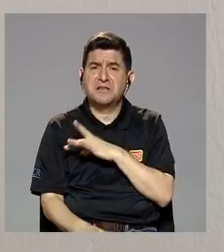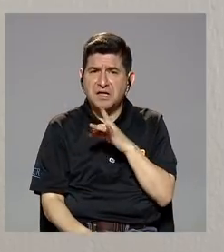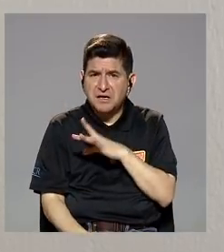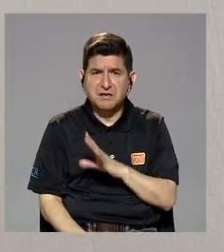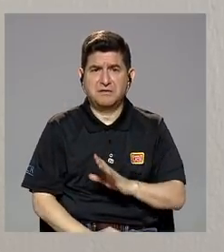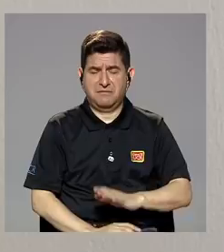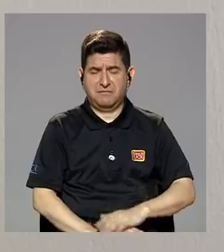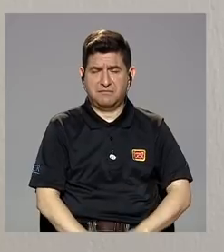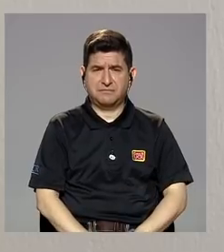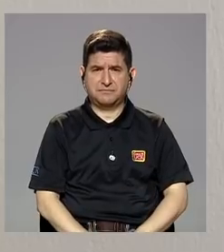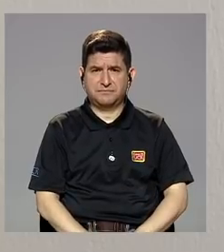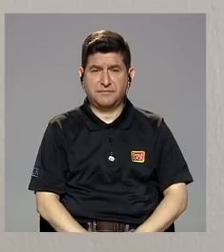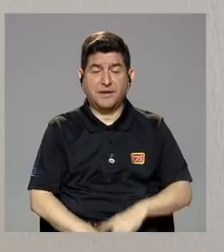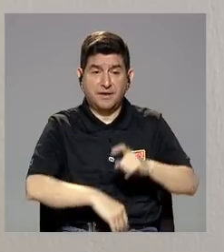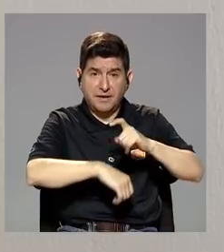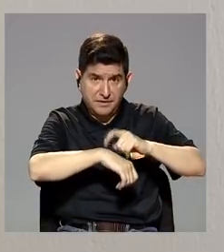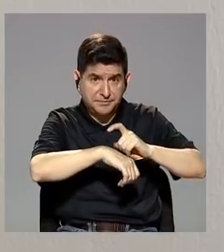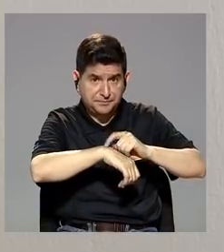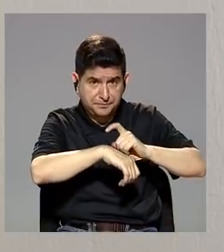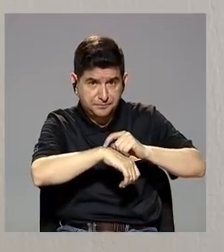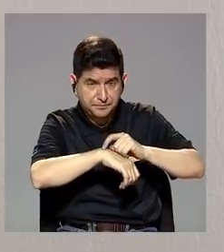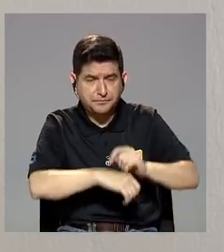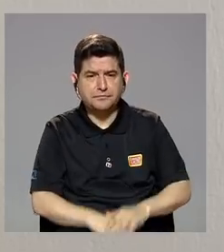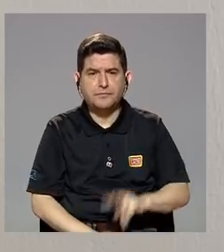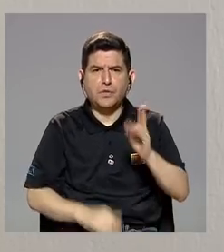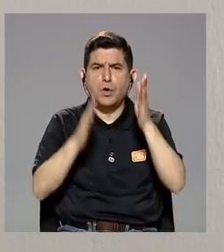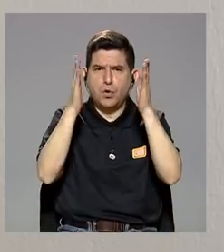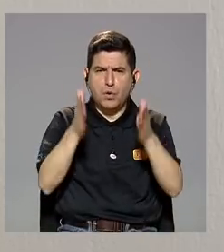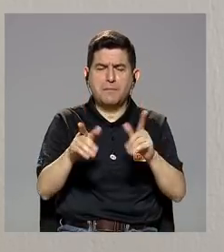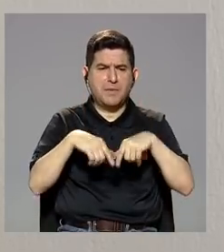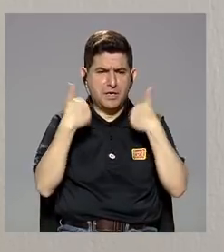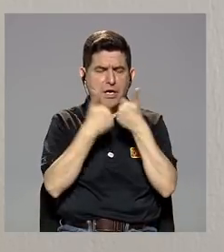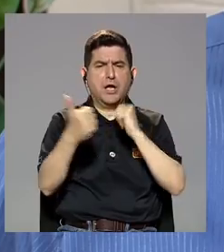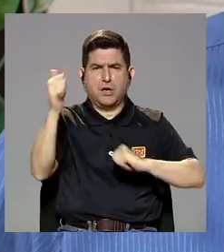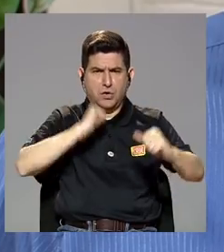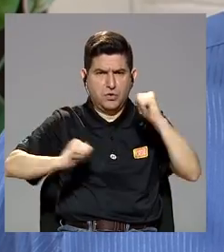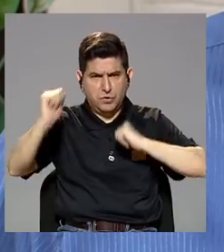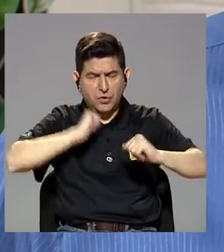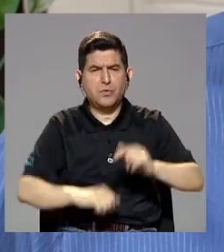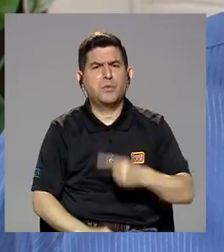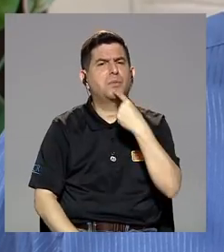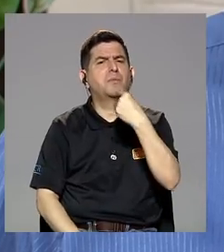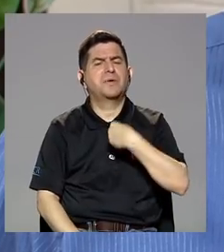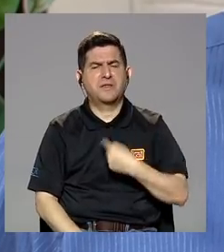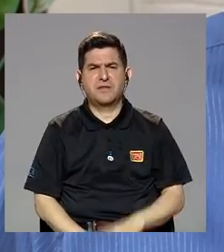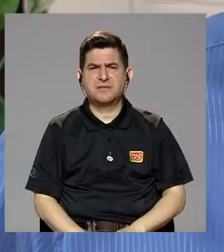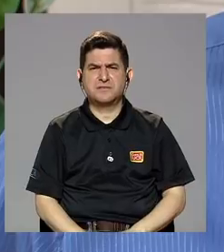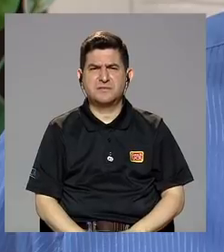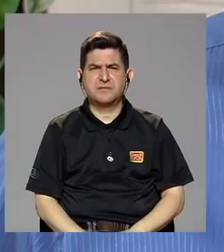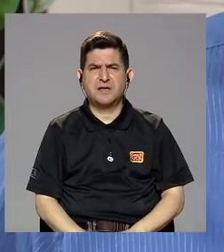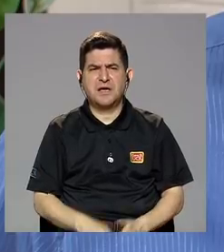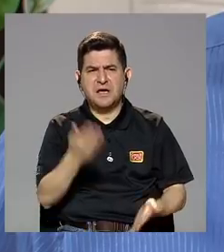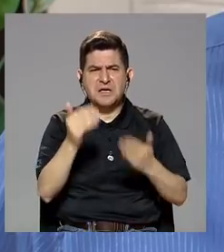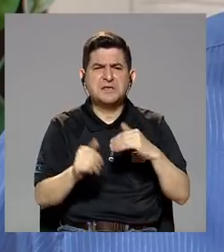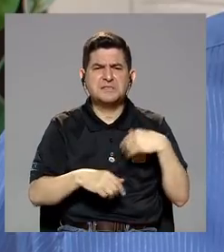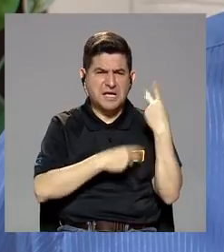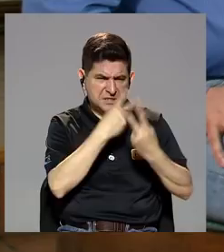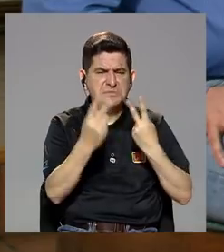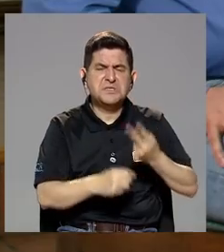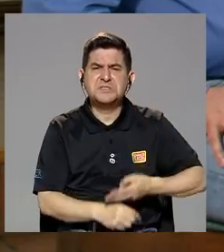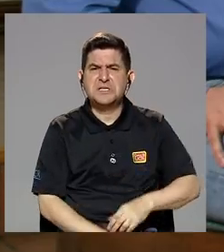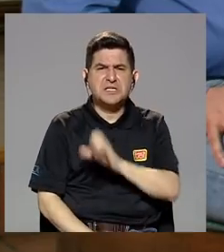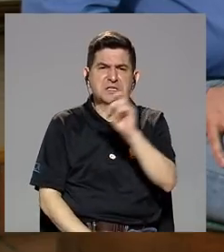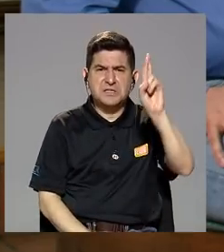entonces es ahí cuando un compañero del grupo de teatro me dice un día y por qué no pasa por costa